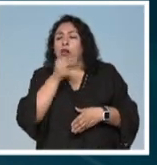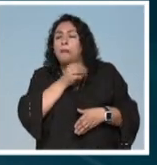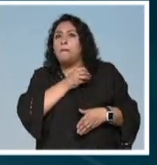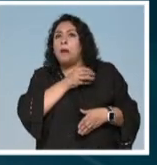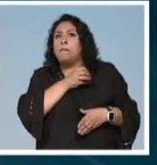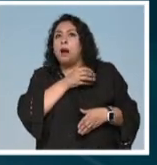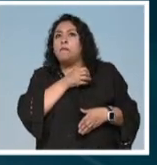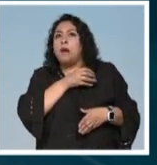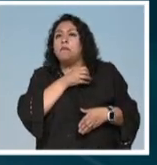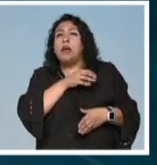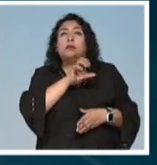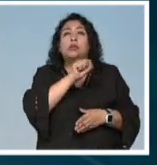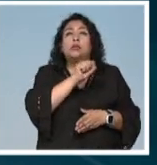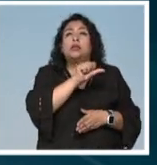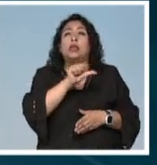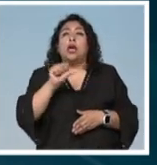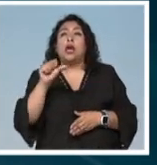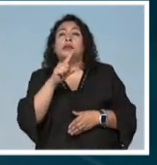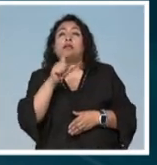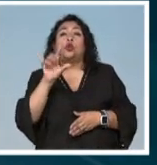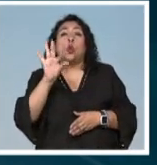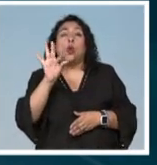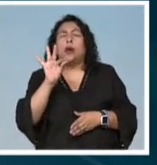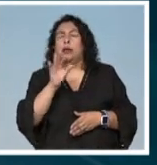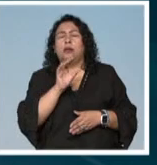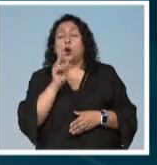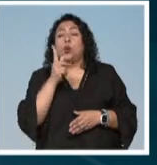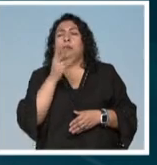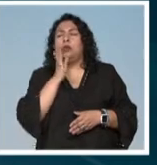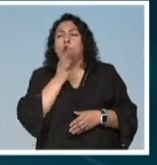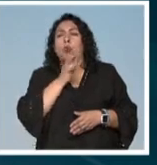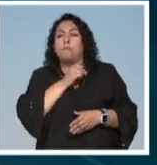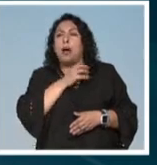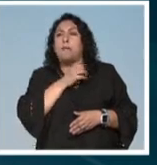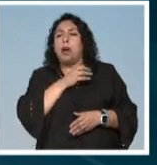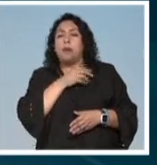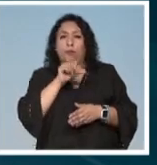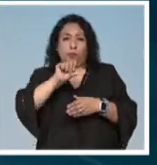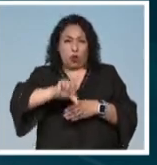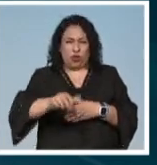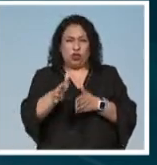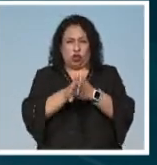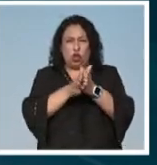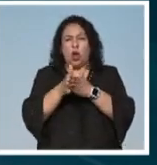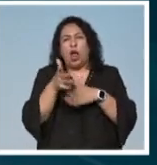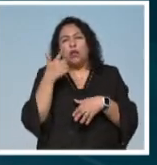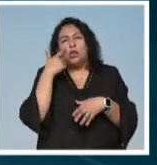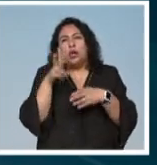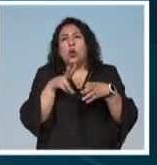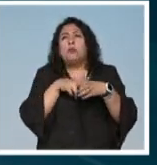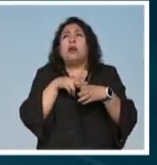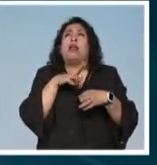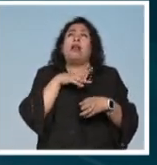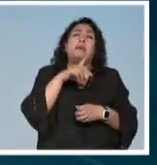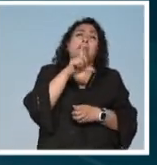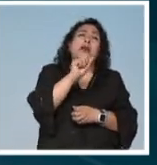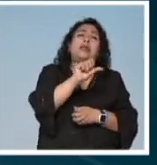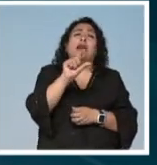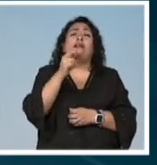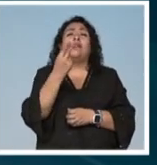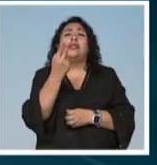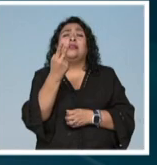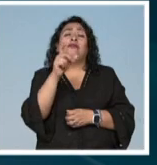latidos aumentaron de 60 a 140 por minuto. Actualmente los chocolates comunes solo tienen de 20